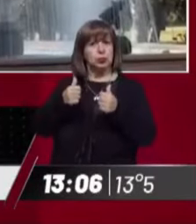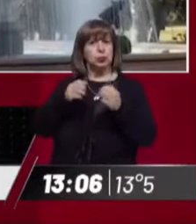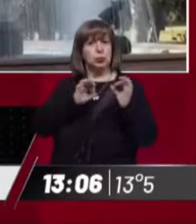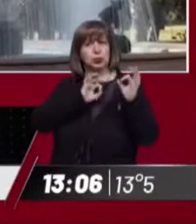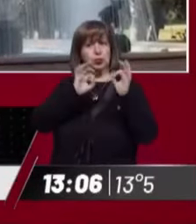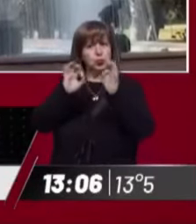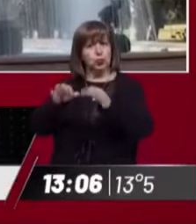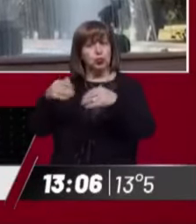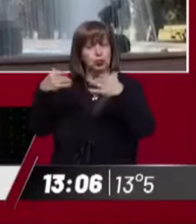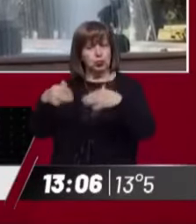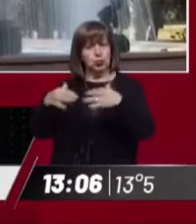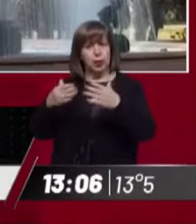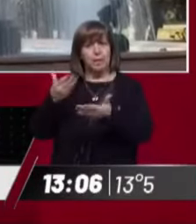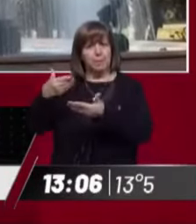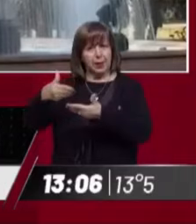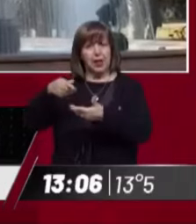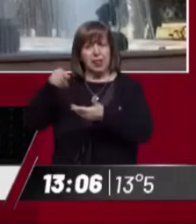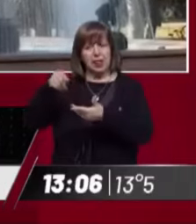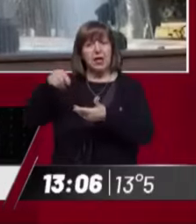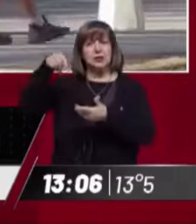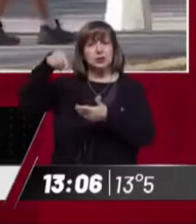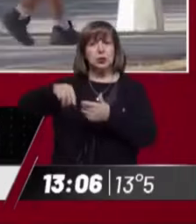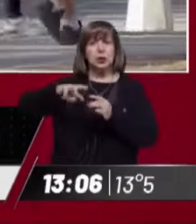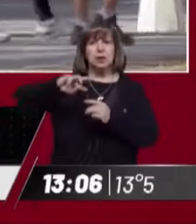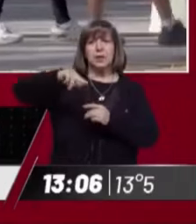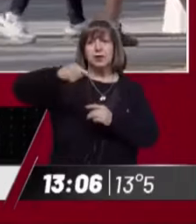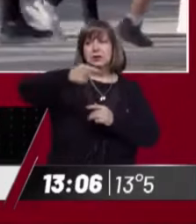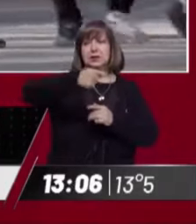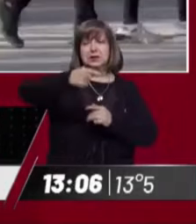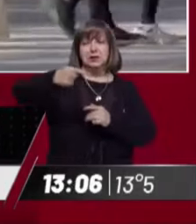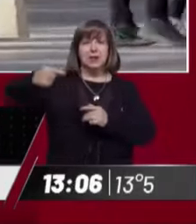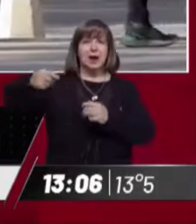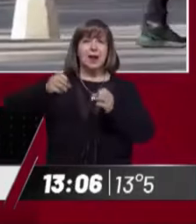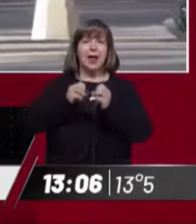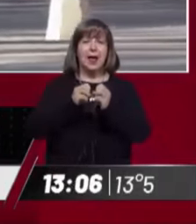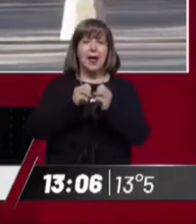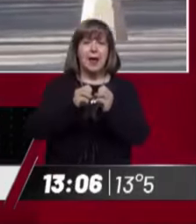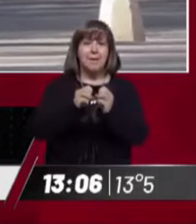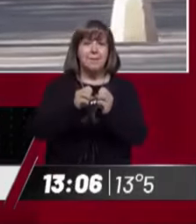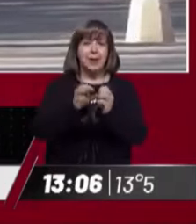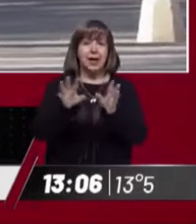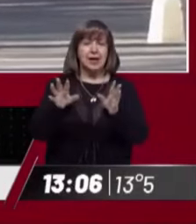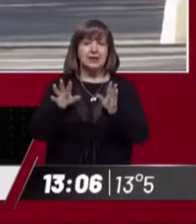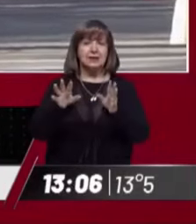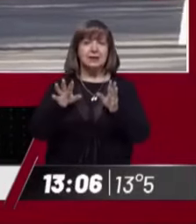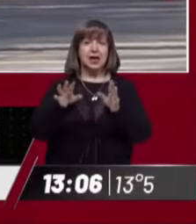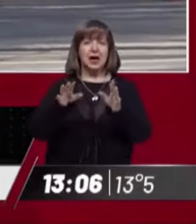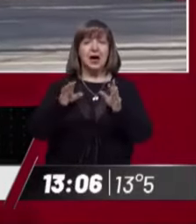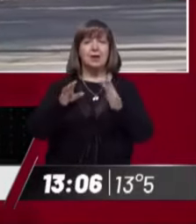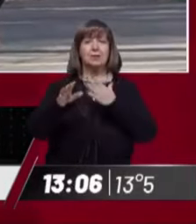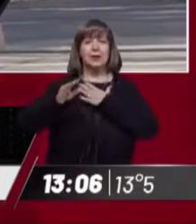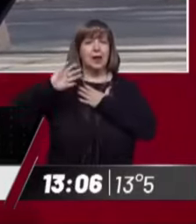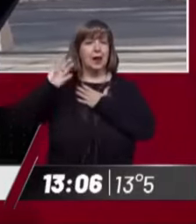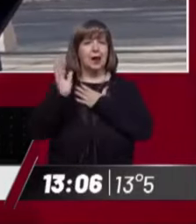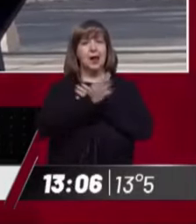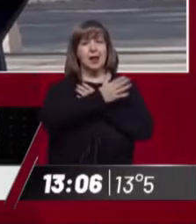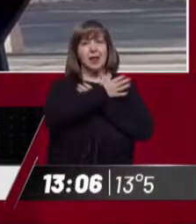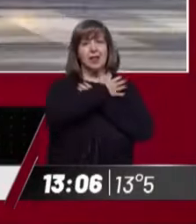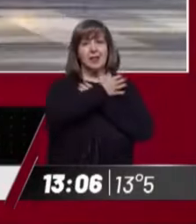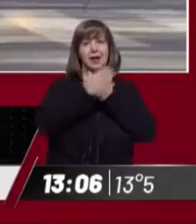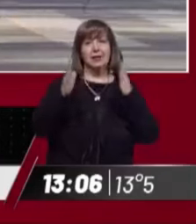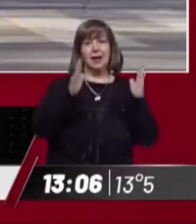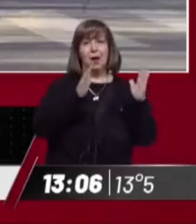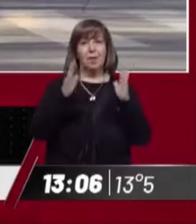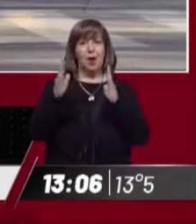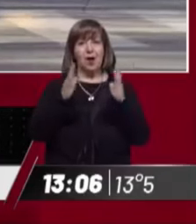importante, incluso ahora ya la próxima semana está empezando a funcionar las leñas, y esto es